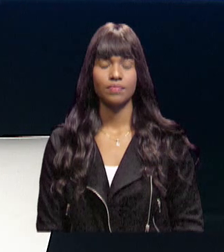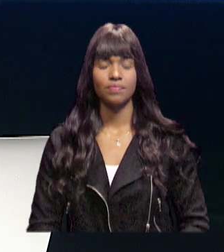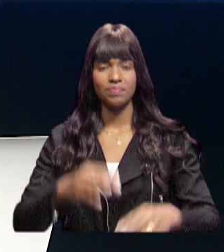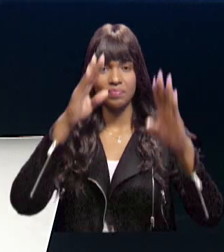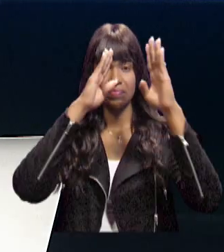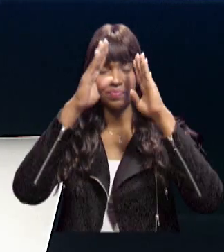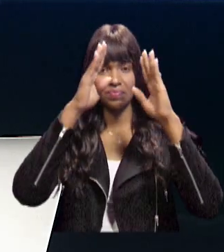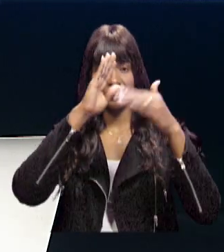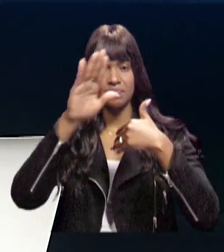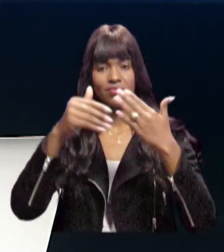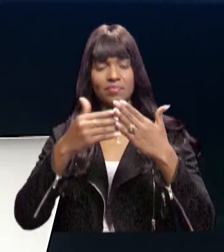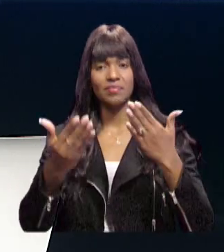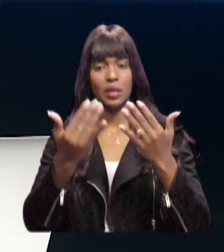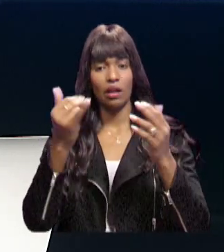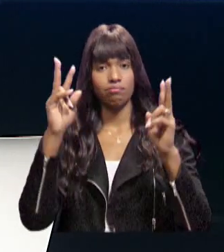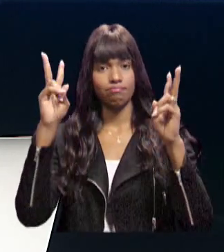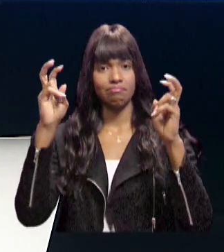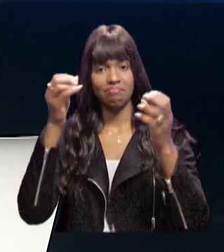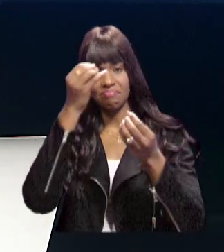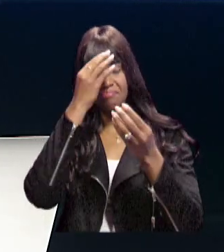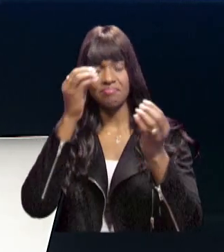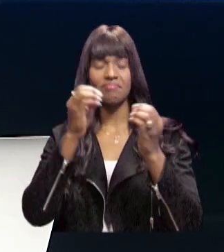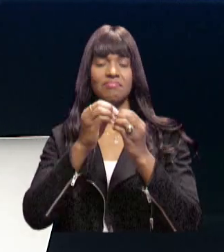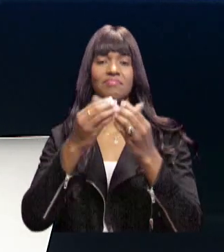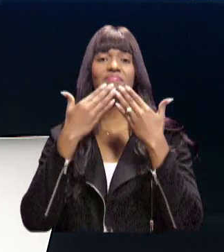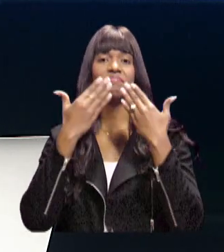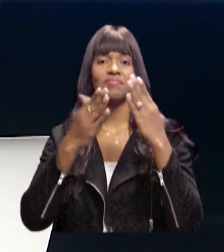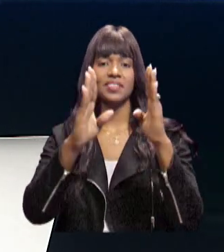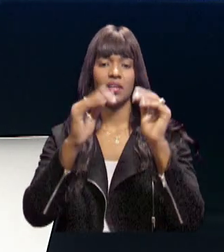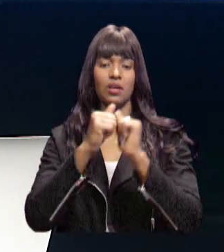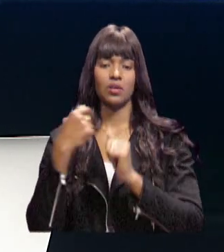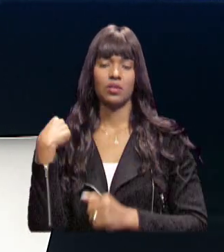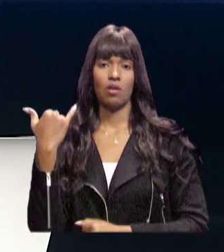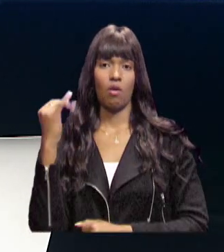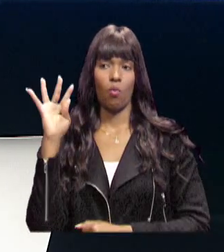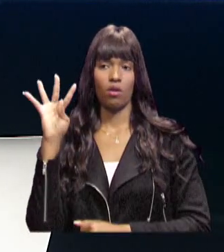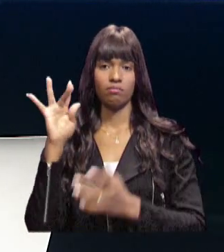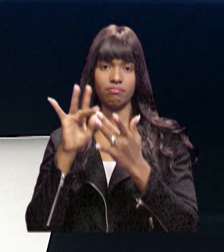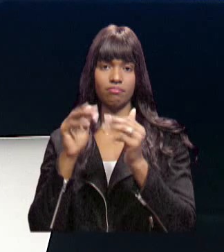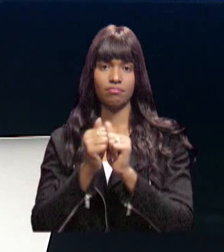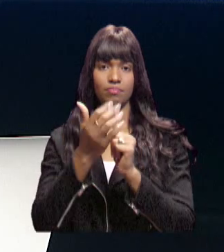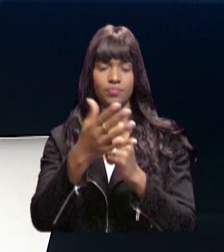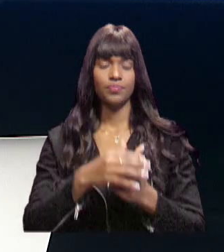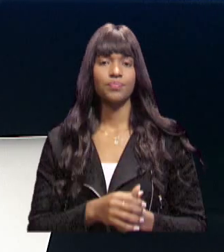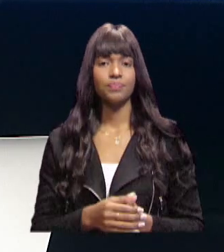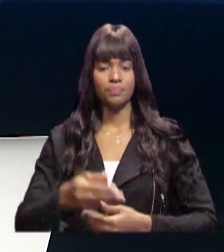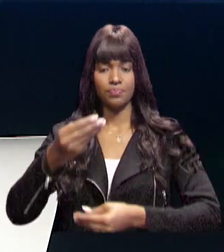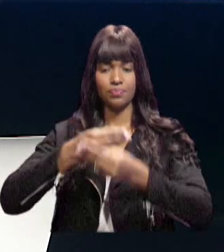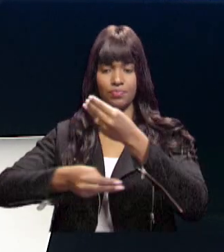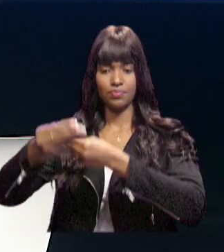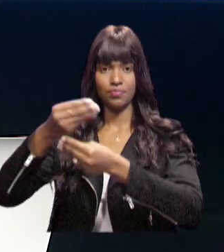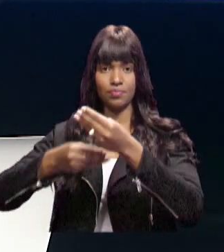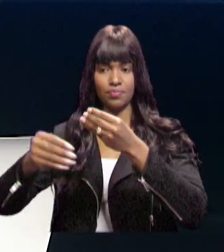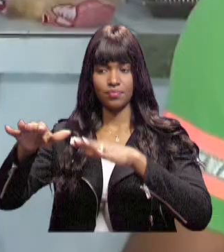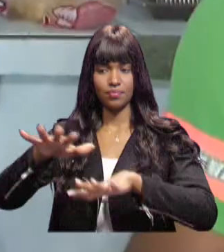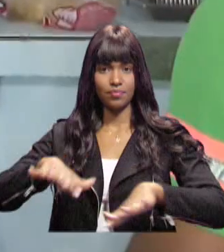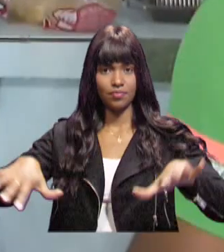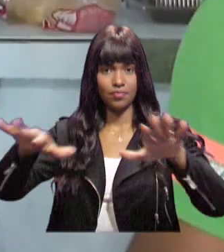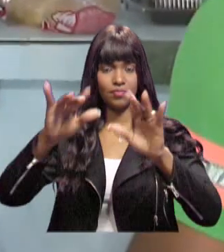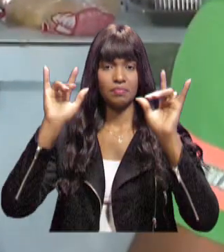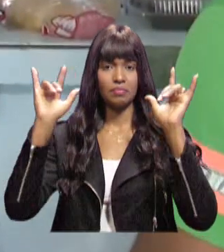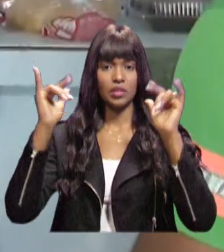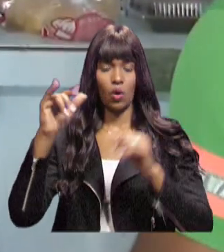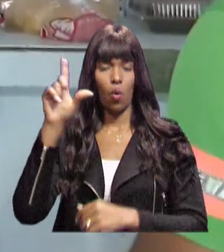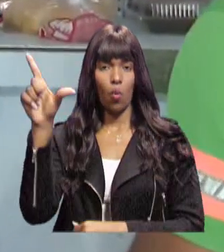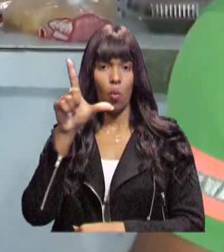Hola a todos, tiempo de actualizarles en materia informativa gracias a Central de Noticias, el 4 Conecta. El comercio en la provincia de Santiago este lunes está pues